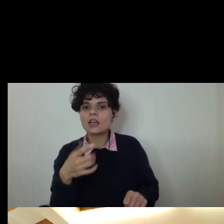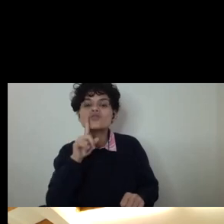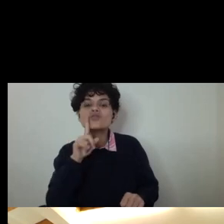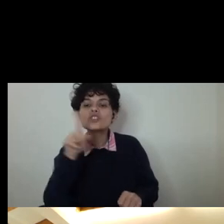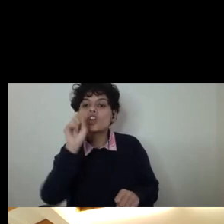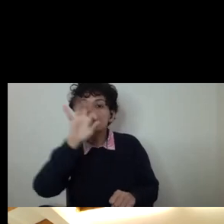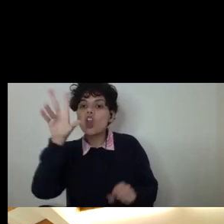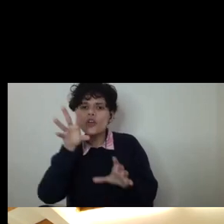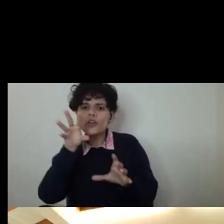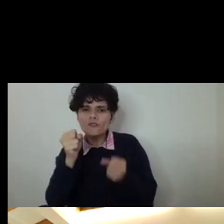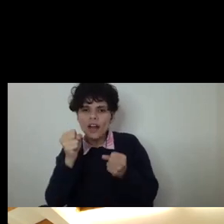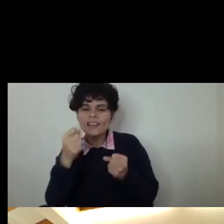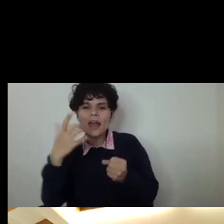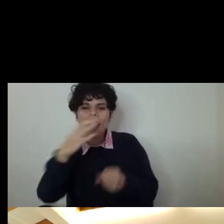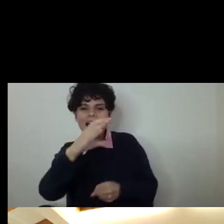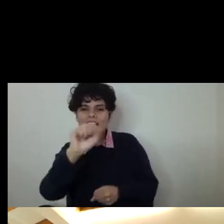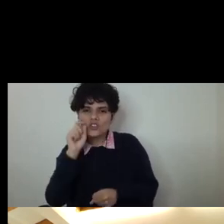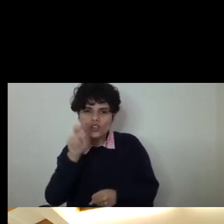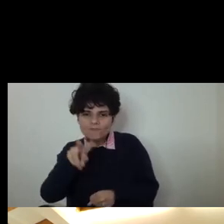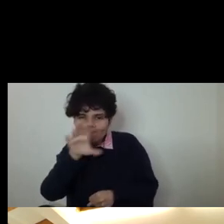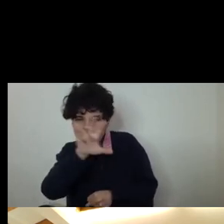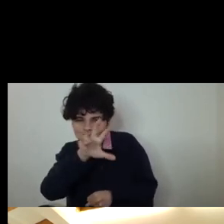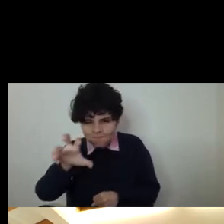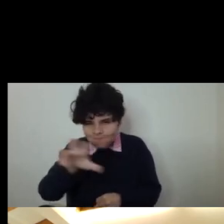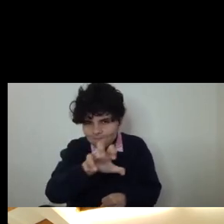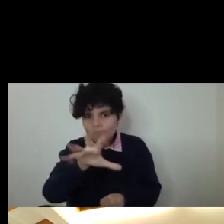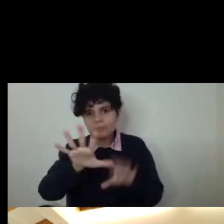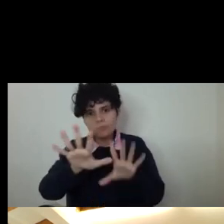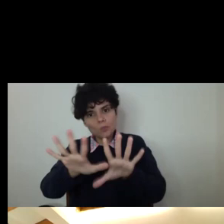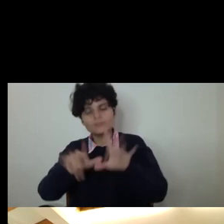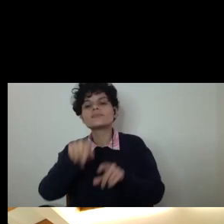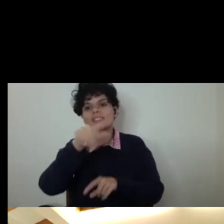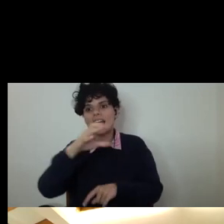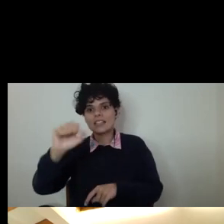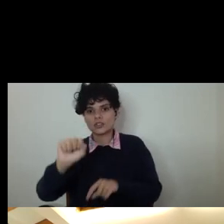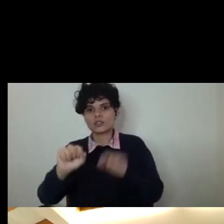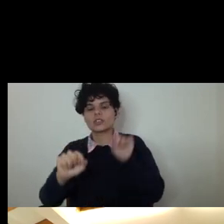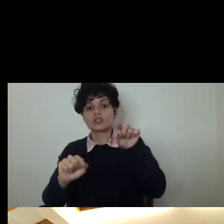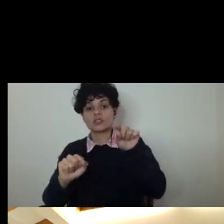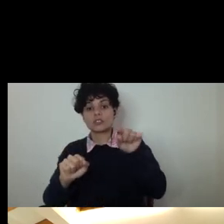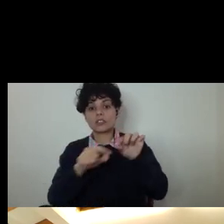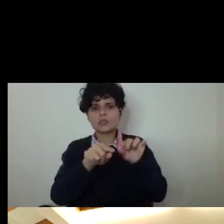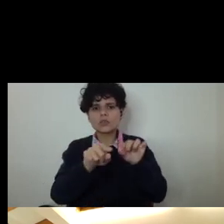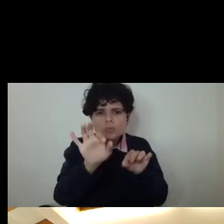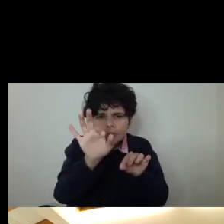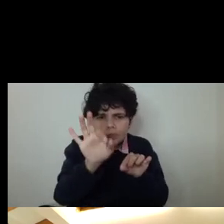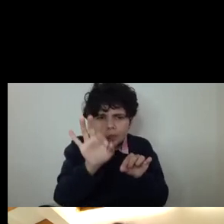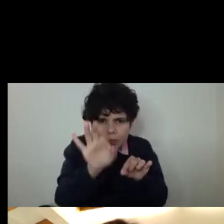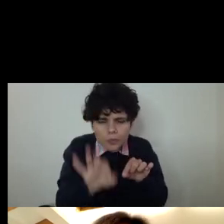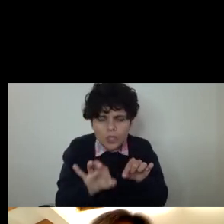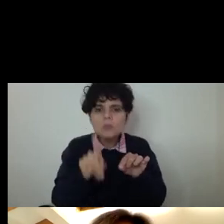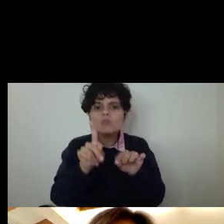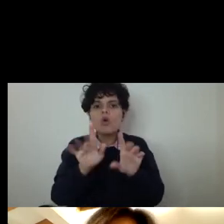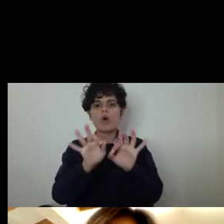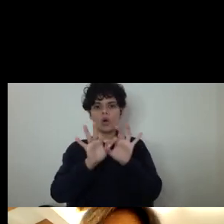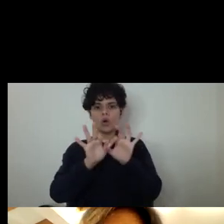fluorescente de calcio, y ustedes registran en el tiempo, y en este momento ponen un agonista que es muy específico para abrir